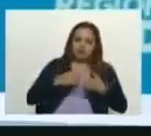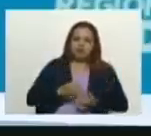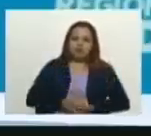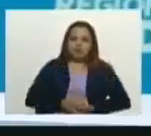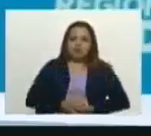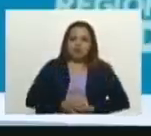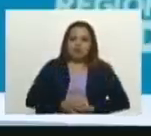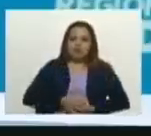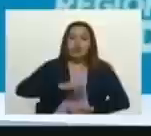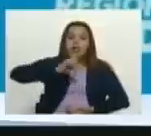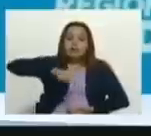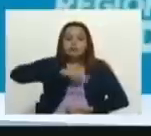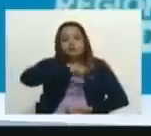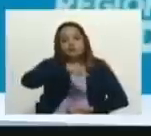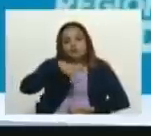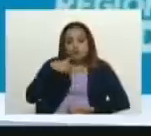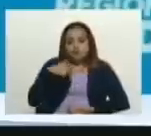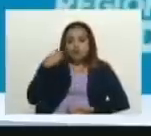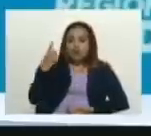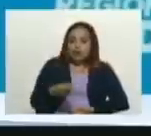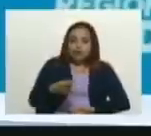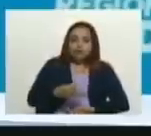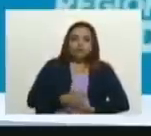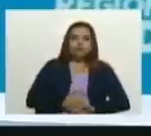En primer lugar, para nosotros.